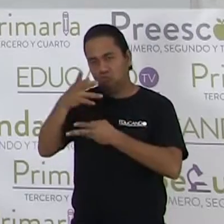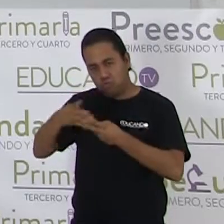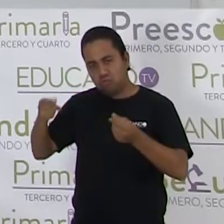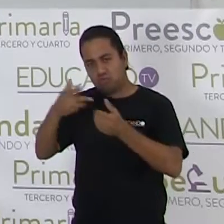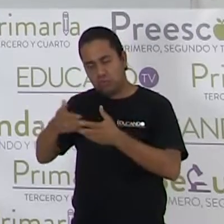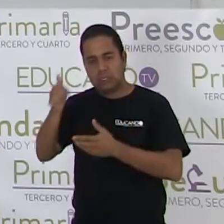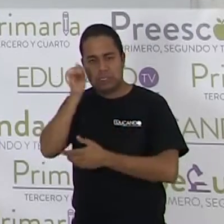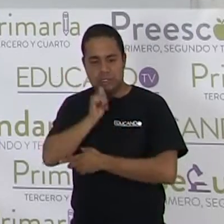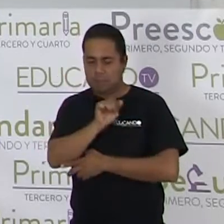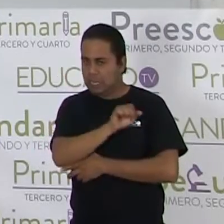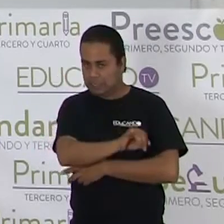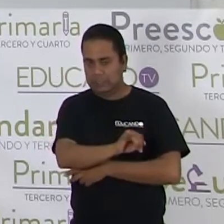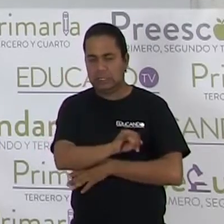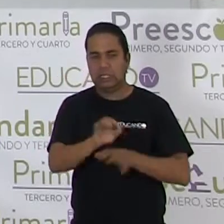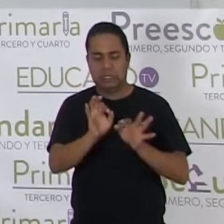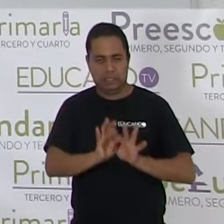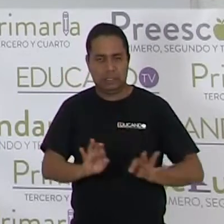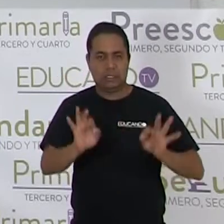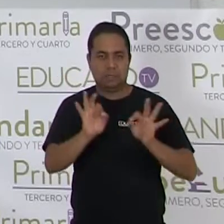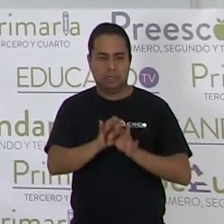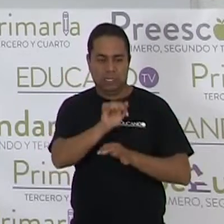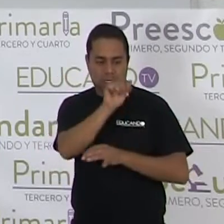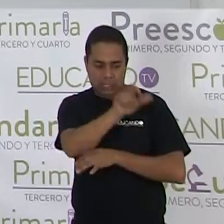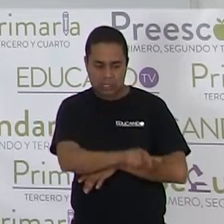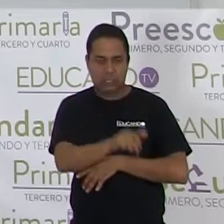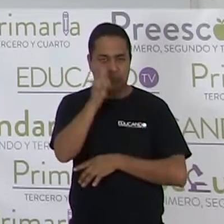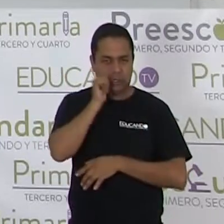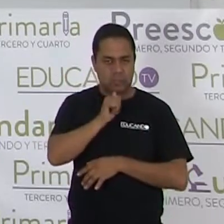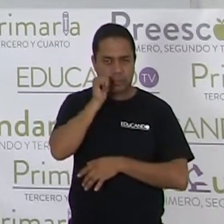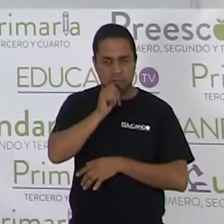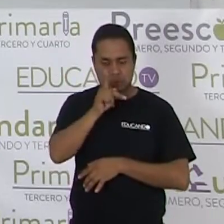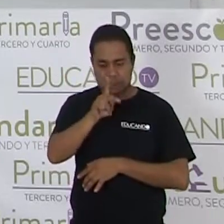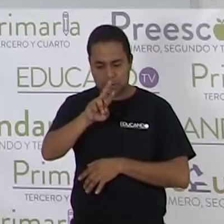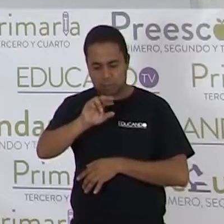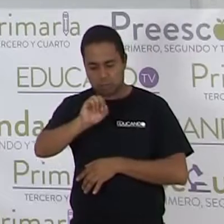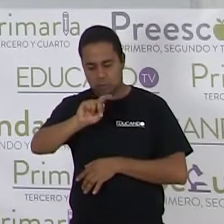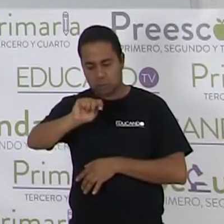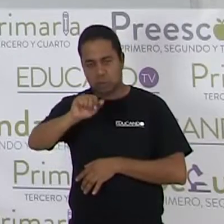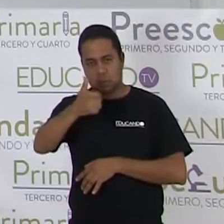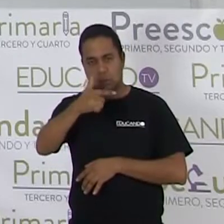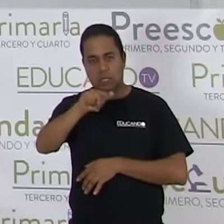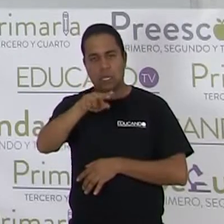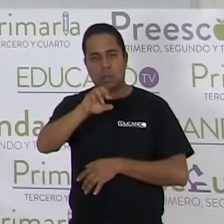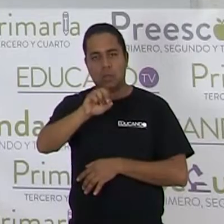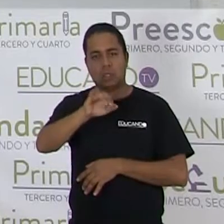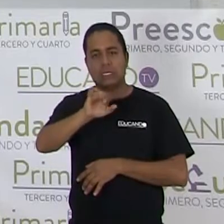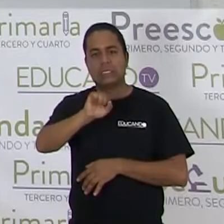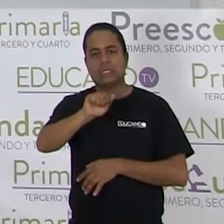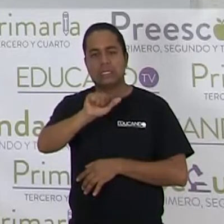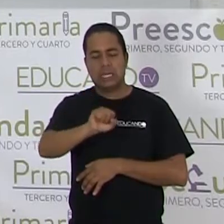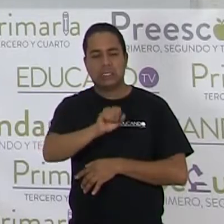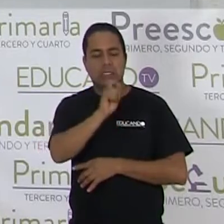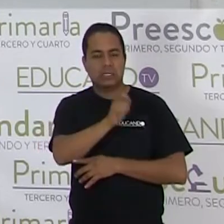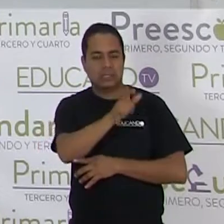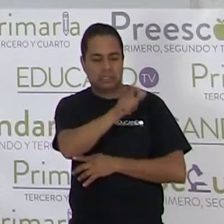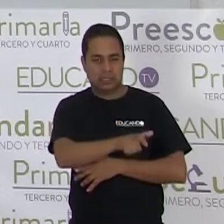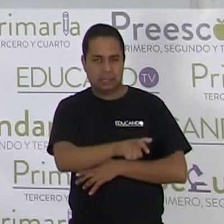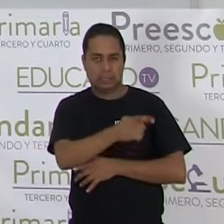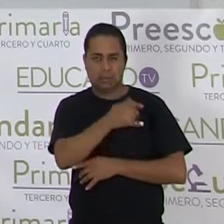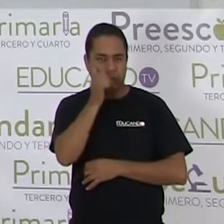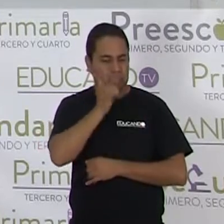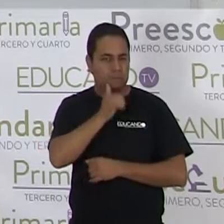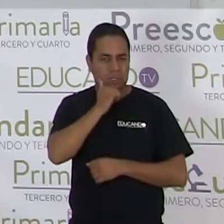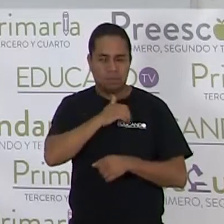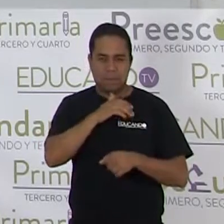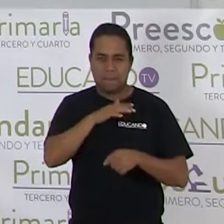Muy importante esta parte porque los protagonistas, personajes principales de las narraciones, aparte de que son los que más